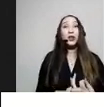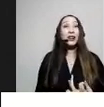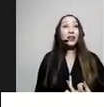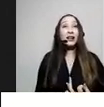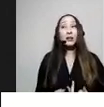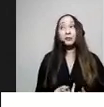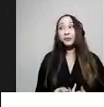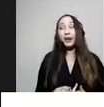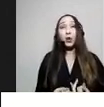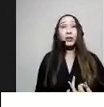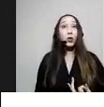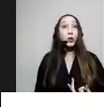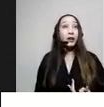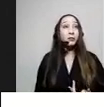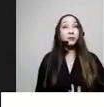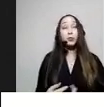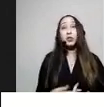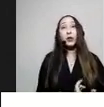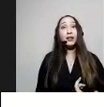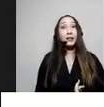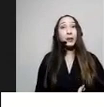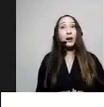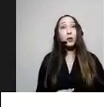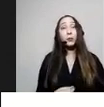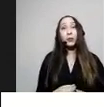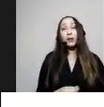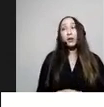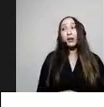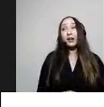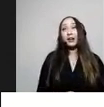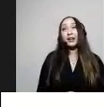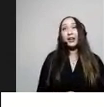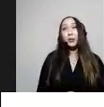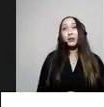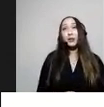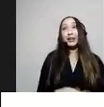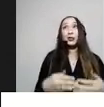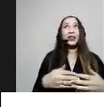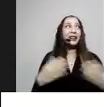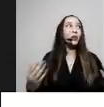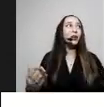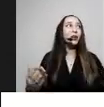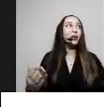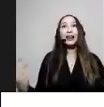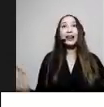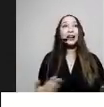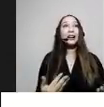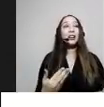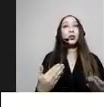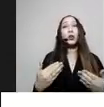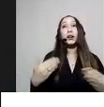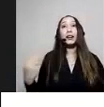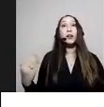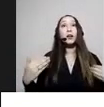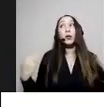una jornada agotadora, muchas horas de trabajo. El tigre puede ser una descripción de cargo que no está clara y